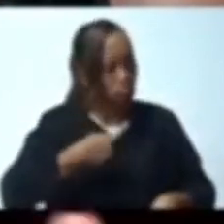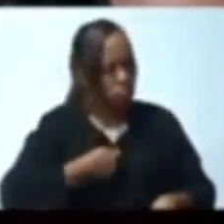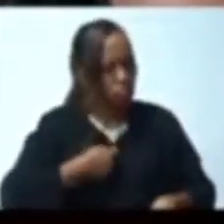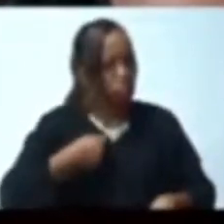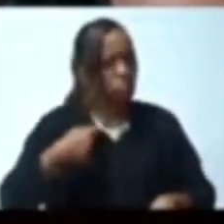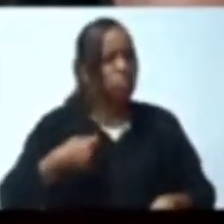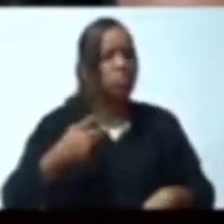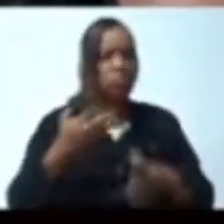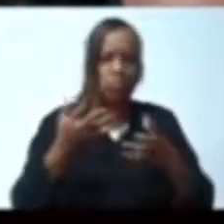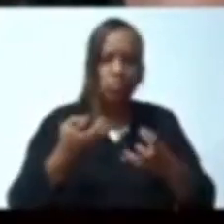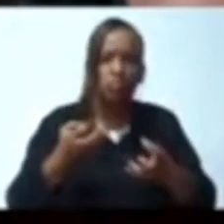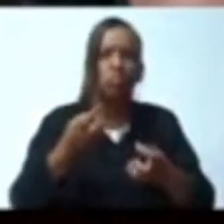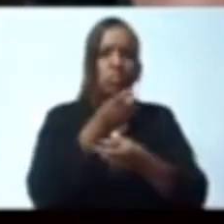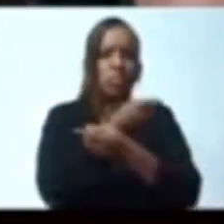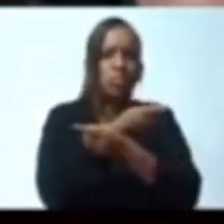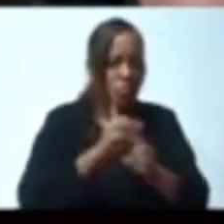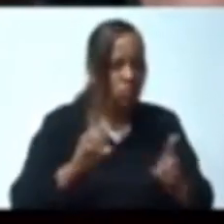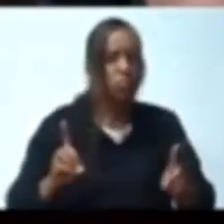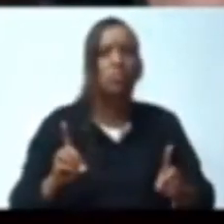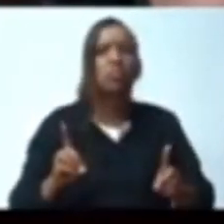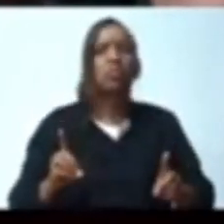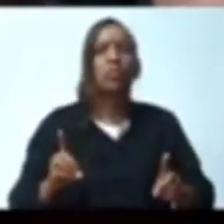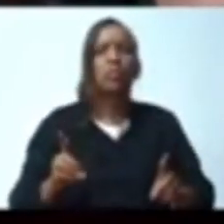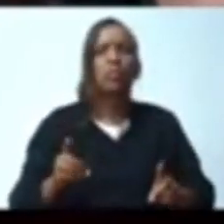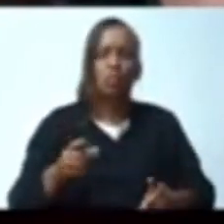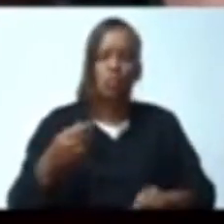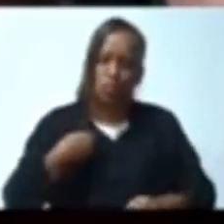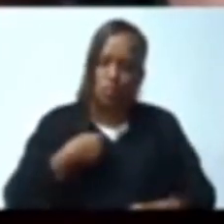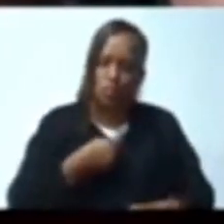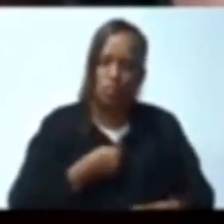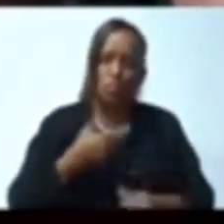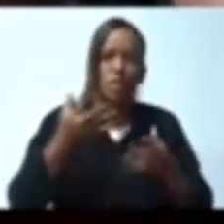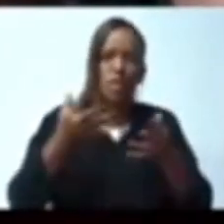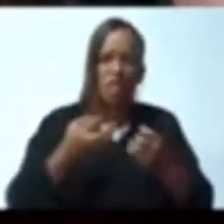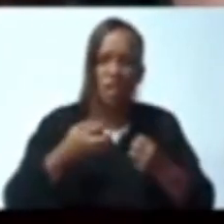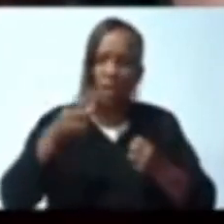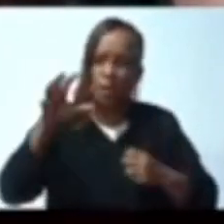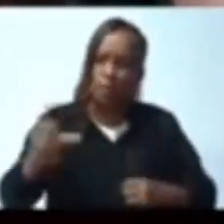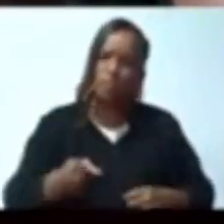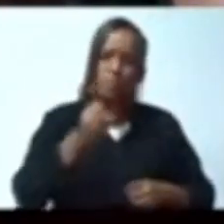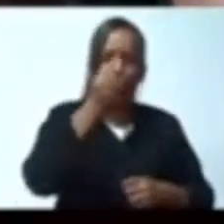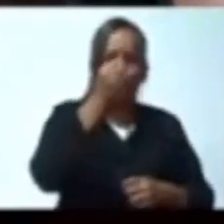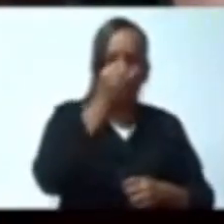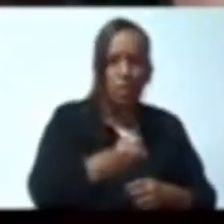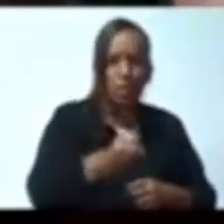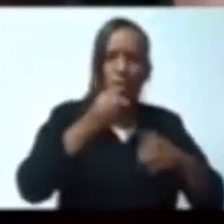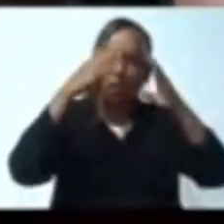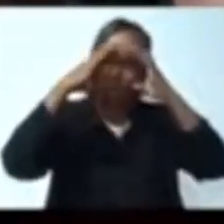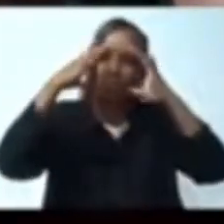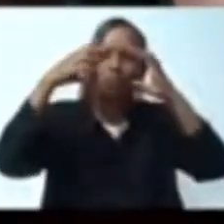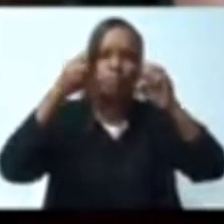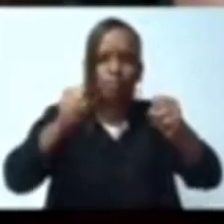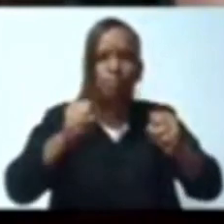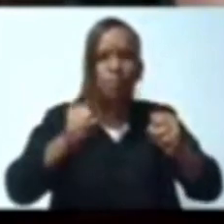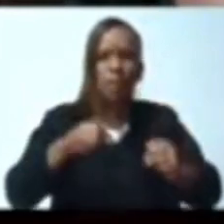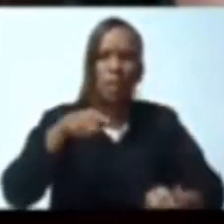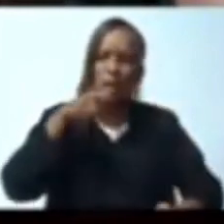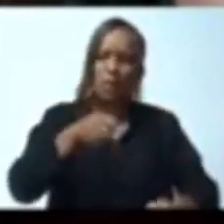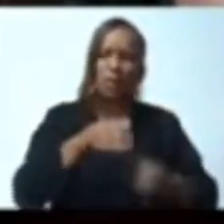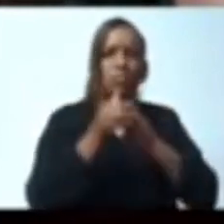democráticamente darse un gobierno y que ese gobierno condujera a los destinos de la nación.